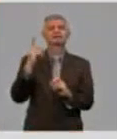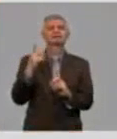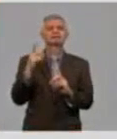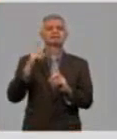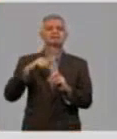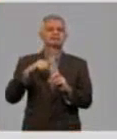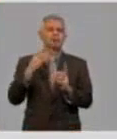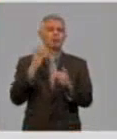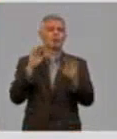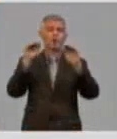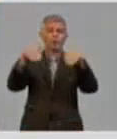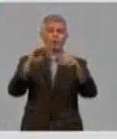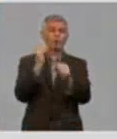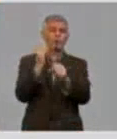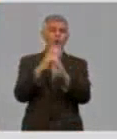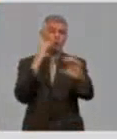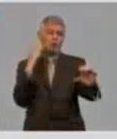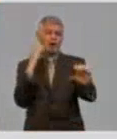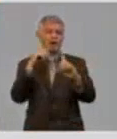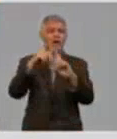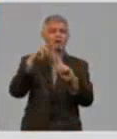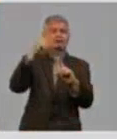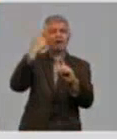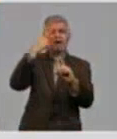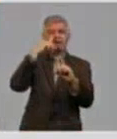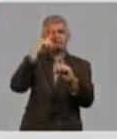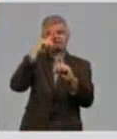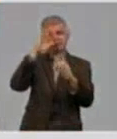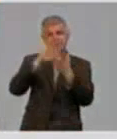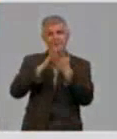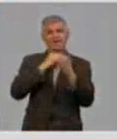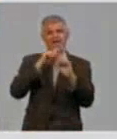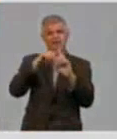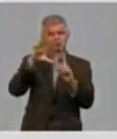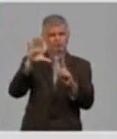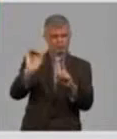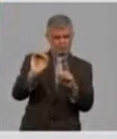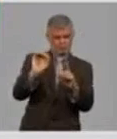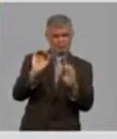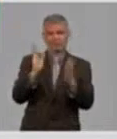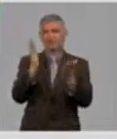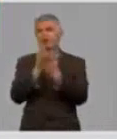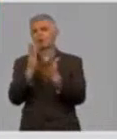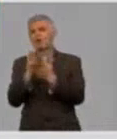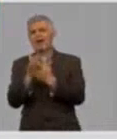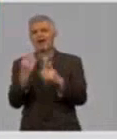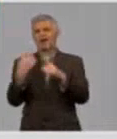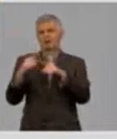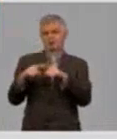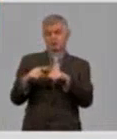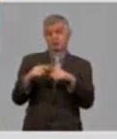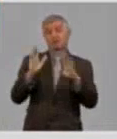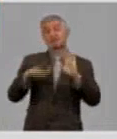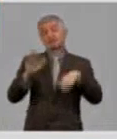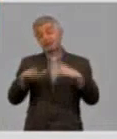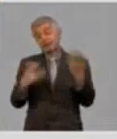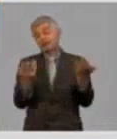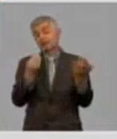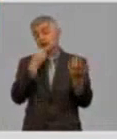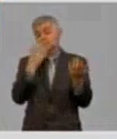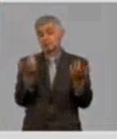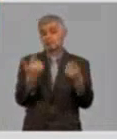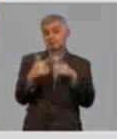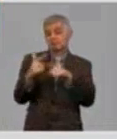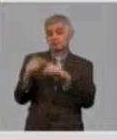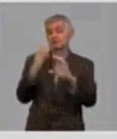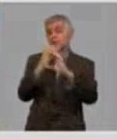transporte urbano, según la demanda y prioridad de los consejos de defensa y también en correspondencia con la disponibilidad de medios y de combustible. Recordemos que no